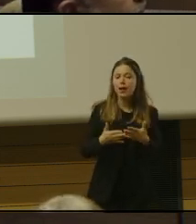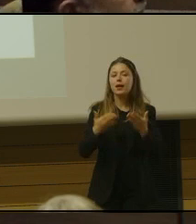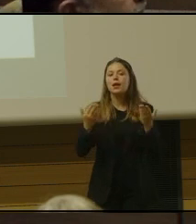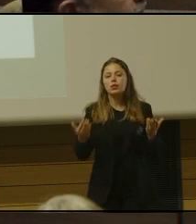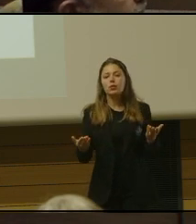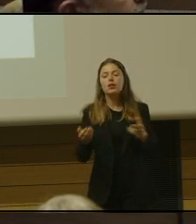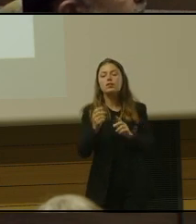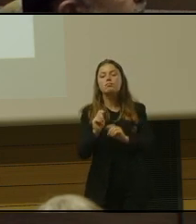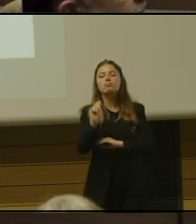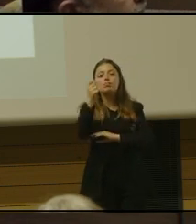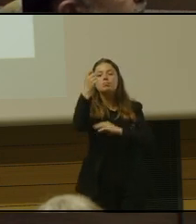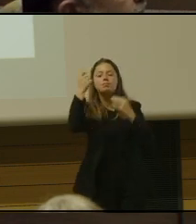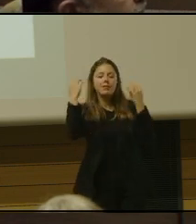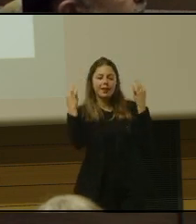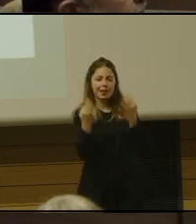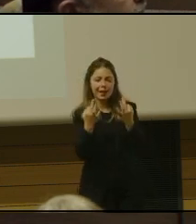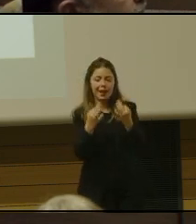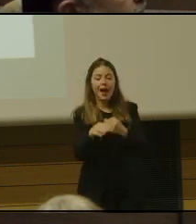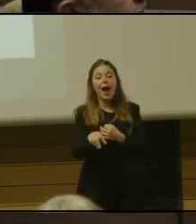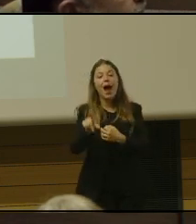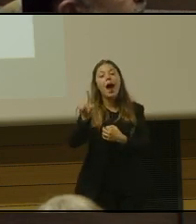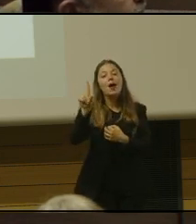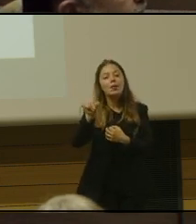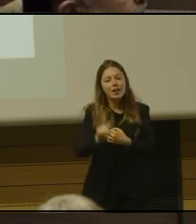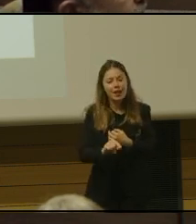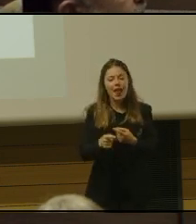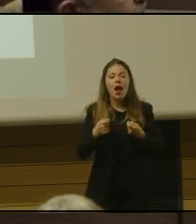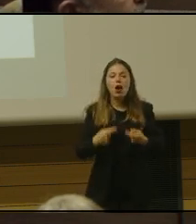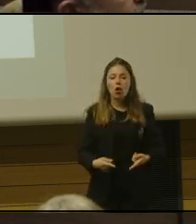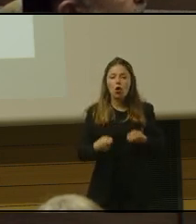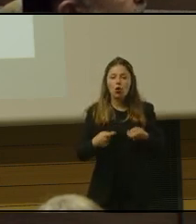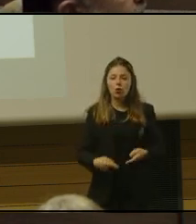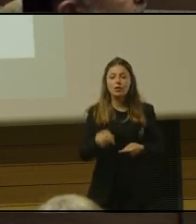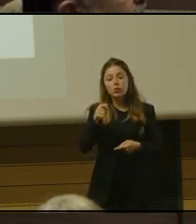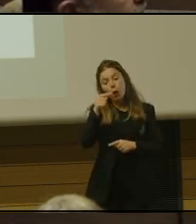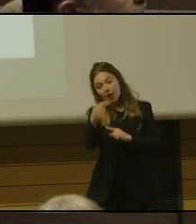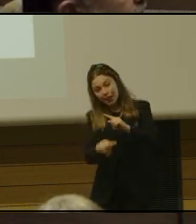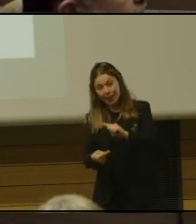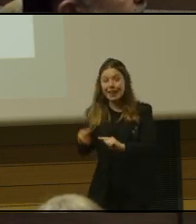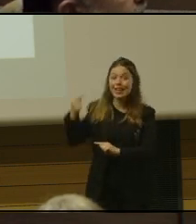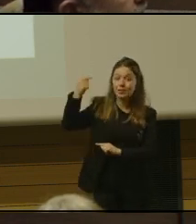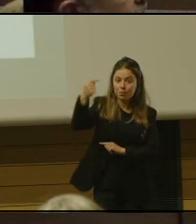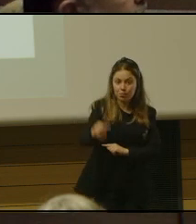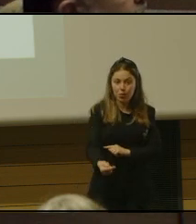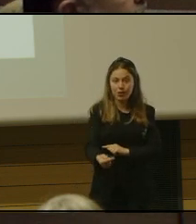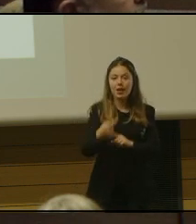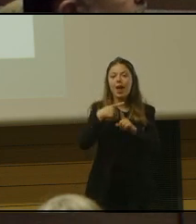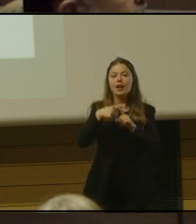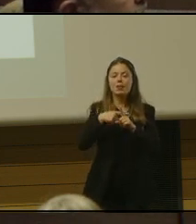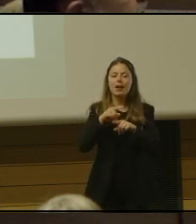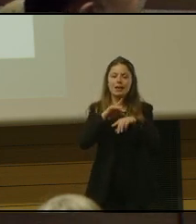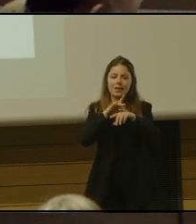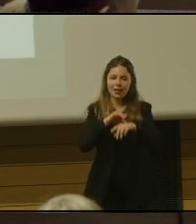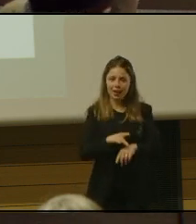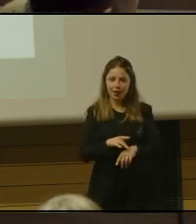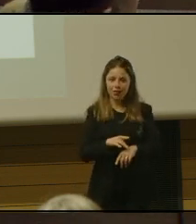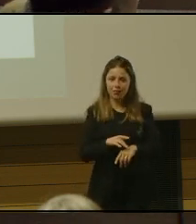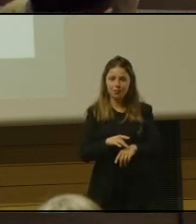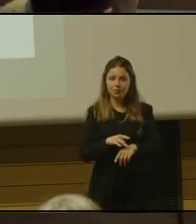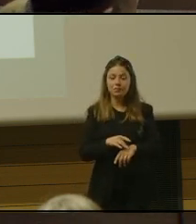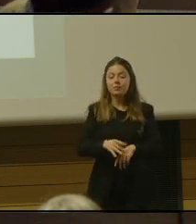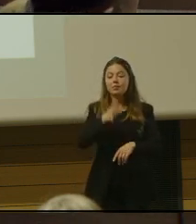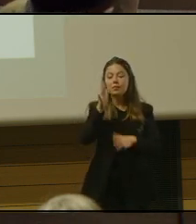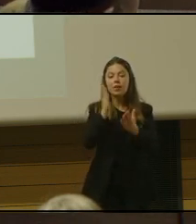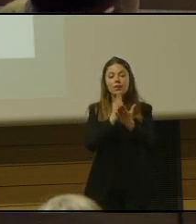que vas a conseguir es abaratar los costes que vas a tener después a nivel sanitario. Y de hecho, hay